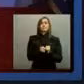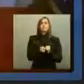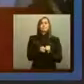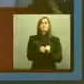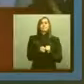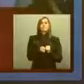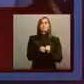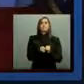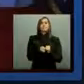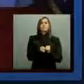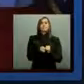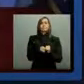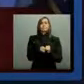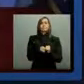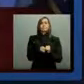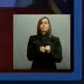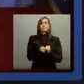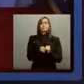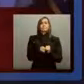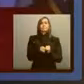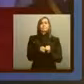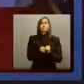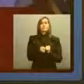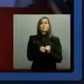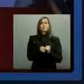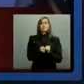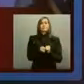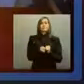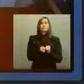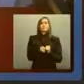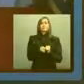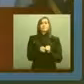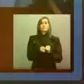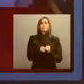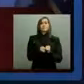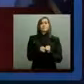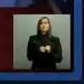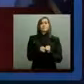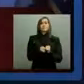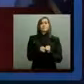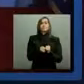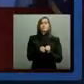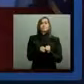especulación que la sanciona el código penal dominicano